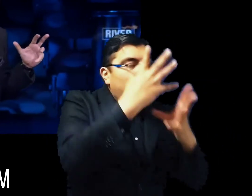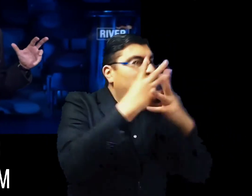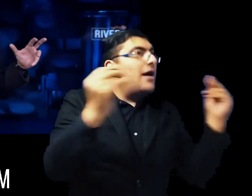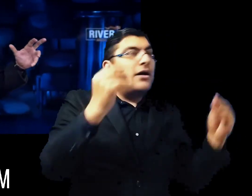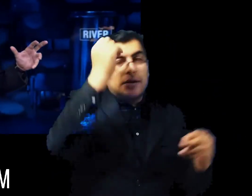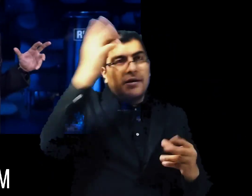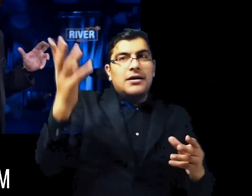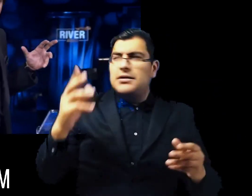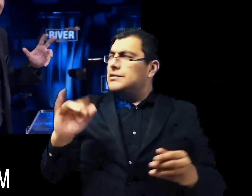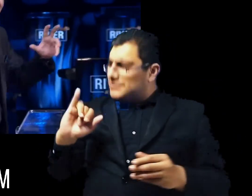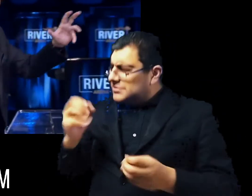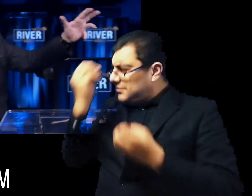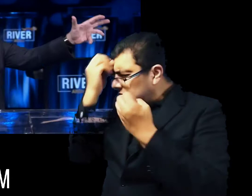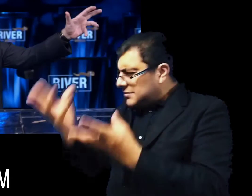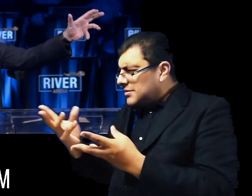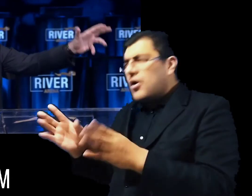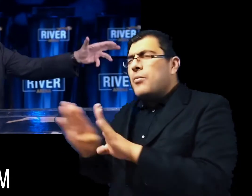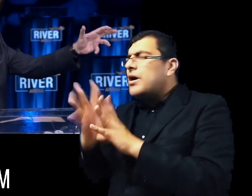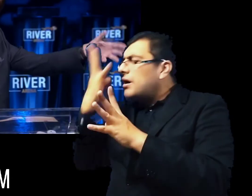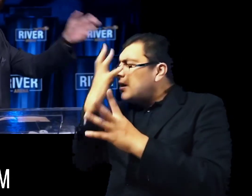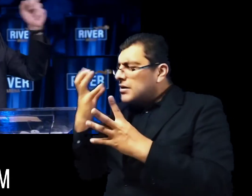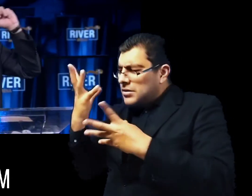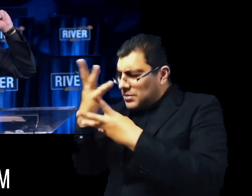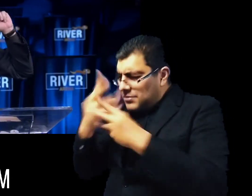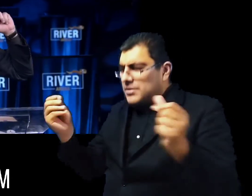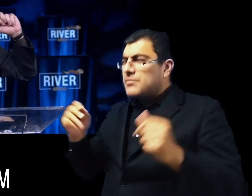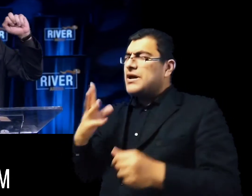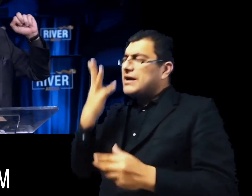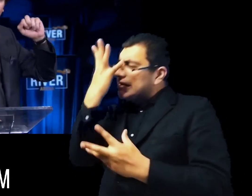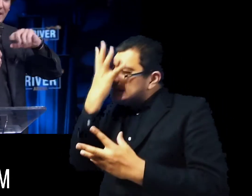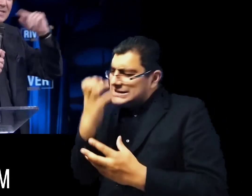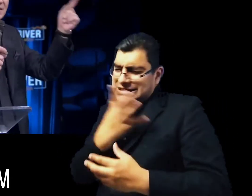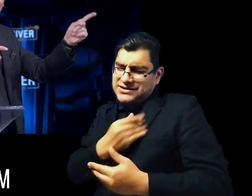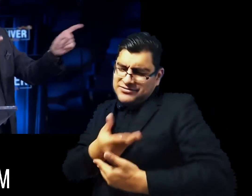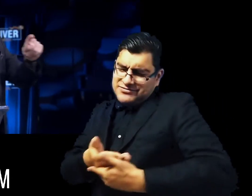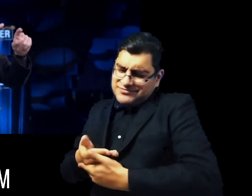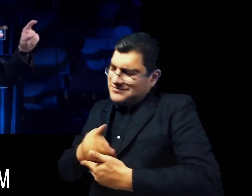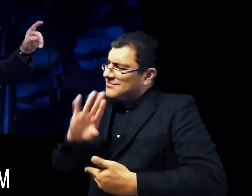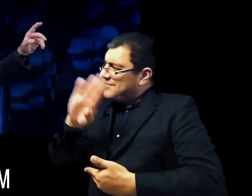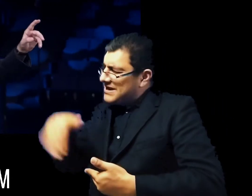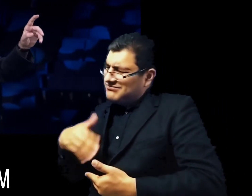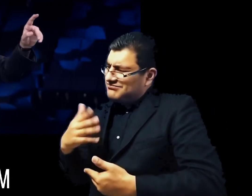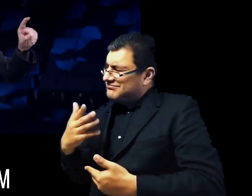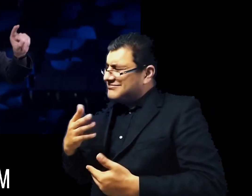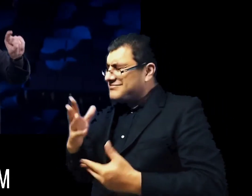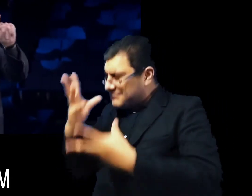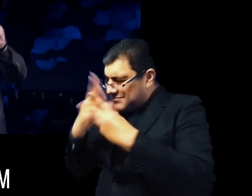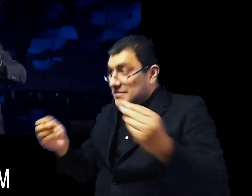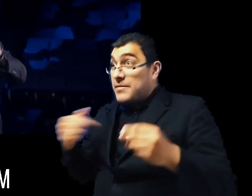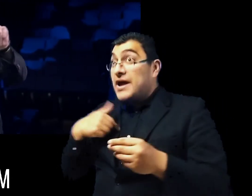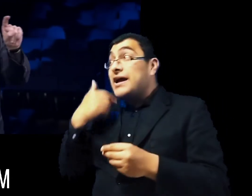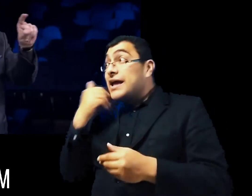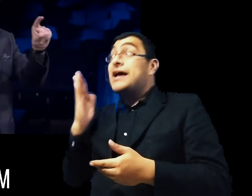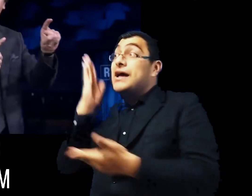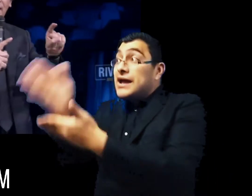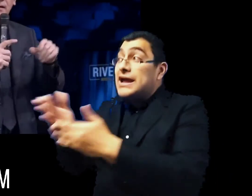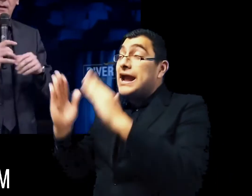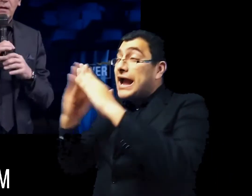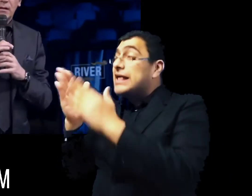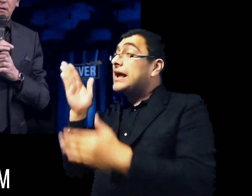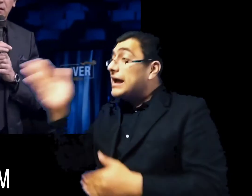hacer olvidar la tristeza por la muerte de tu pequeño. Pero para hacer esa poción tienes que ir casa por casa en la